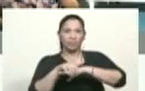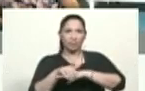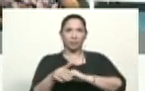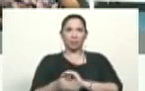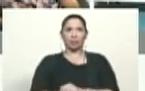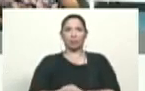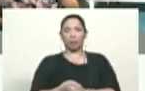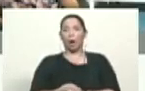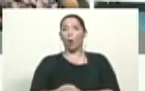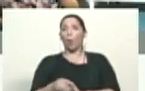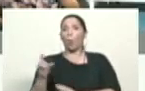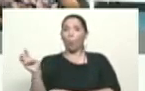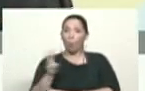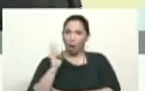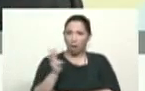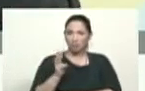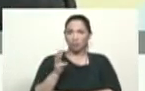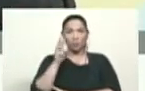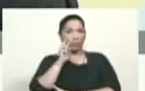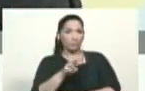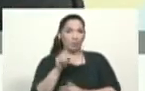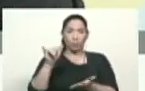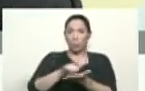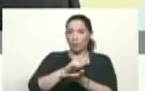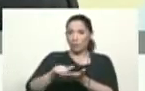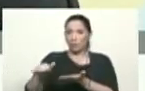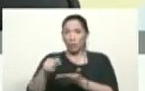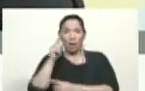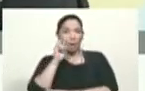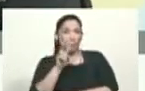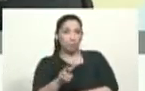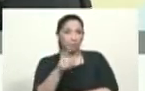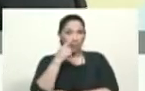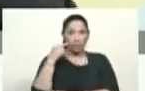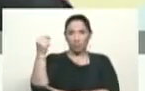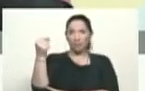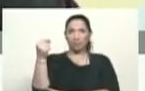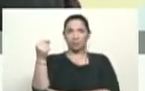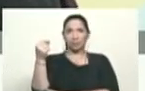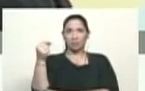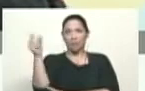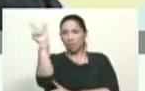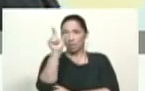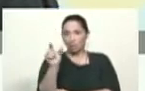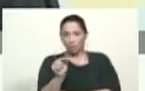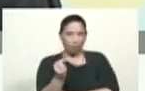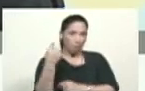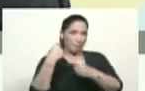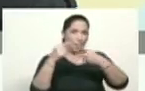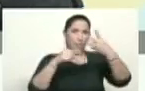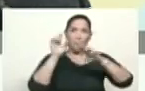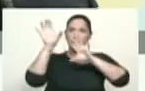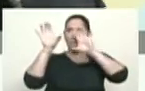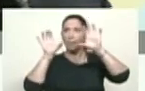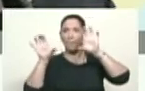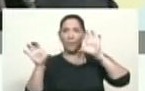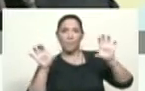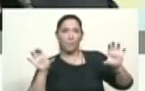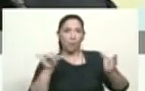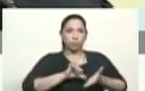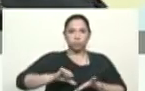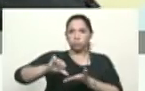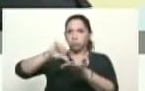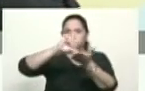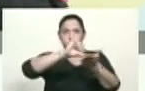en Washington, las hemos visto en Nueva York, las hemos visto en París, en Roma, en distintos países y capitales